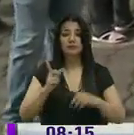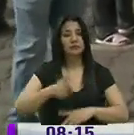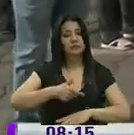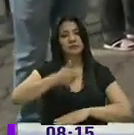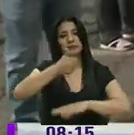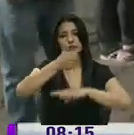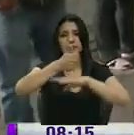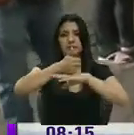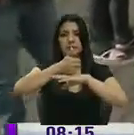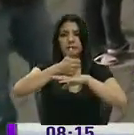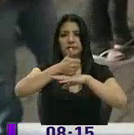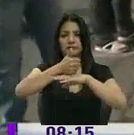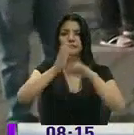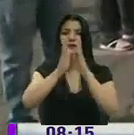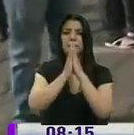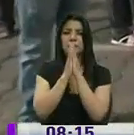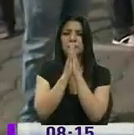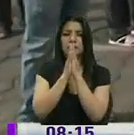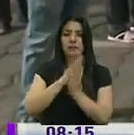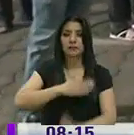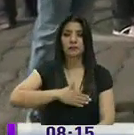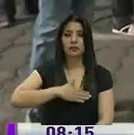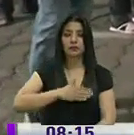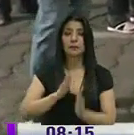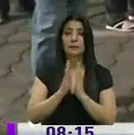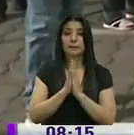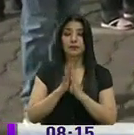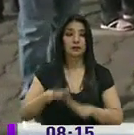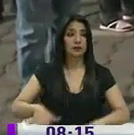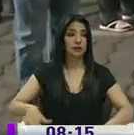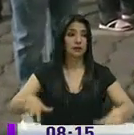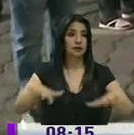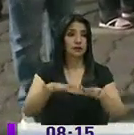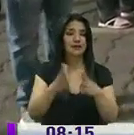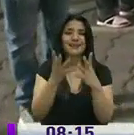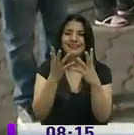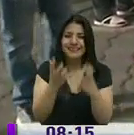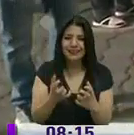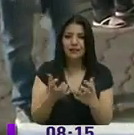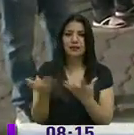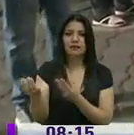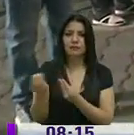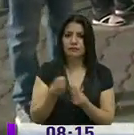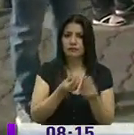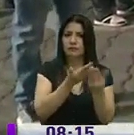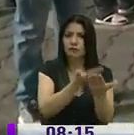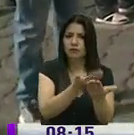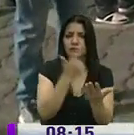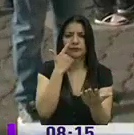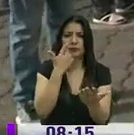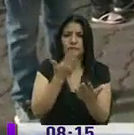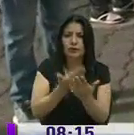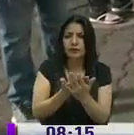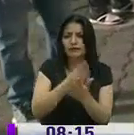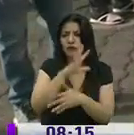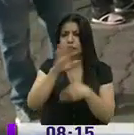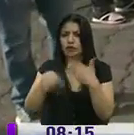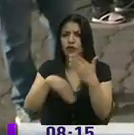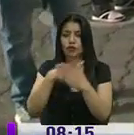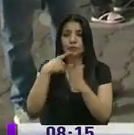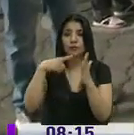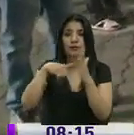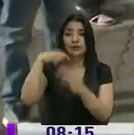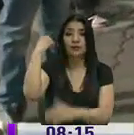es clarísimo el pedido que tienen los moradores de este sector ellos quieren proporcionar a la autoridad estas evidencias como son